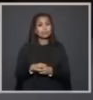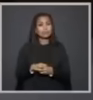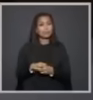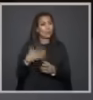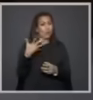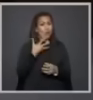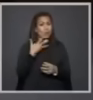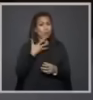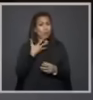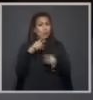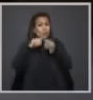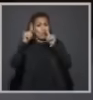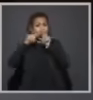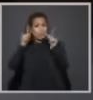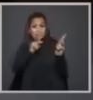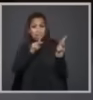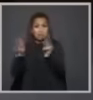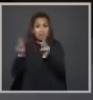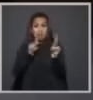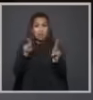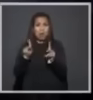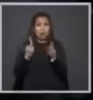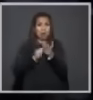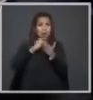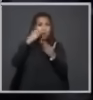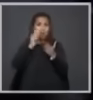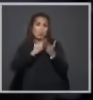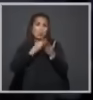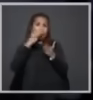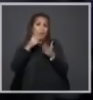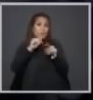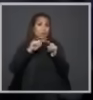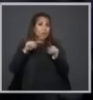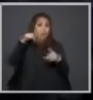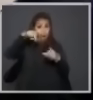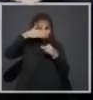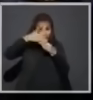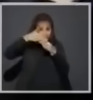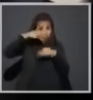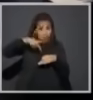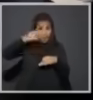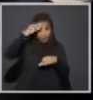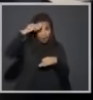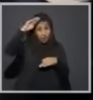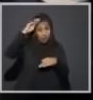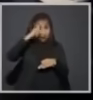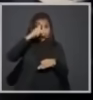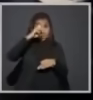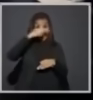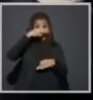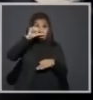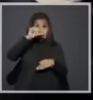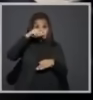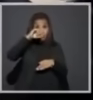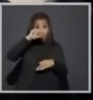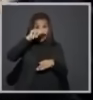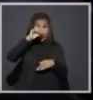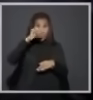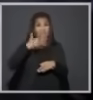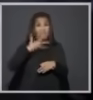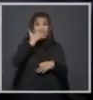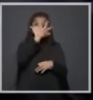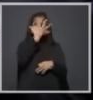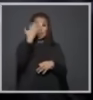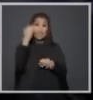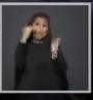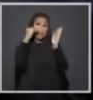programas. Actualmente el gobierno federal debe de tener 500,000 programas, pero